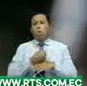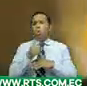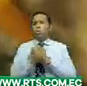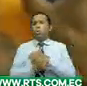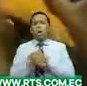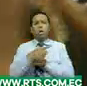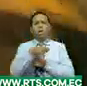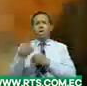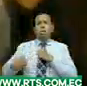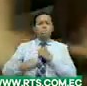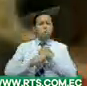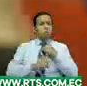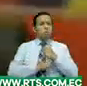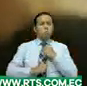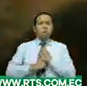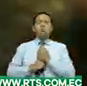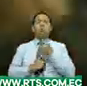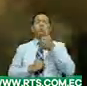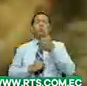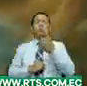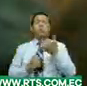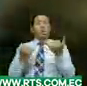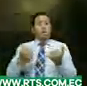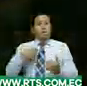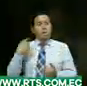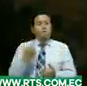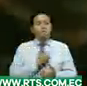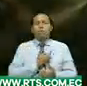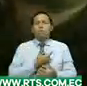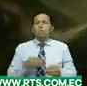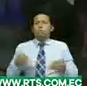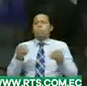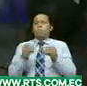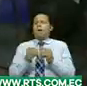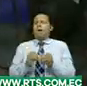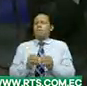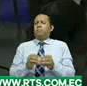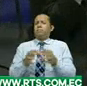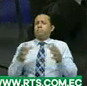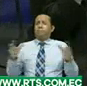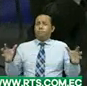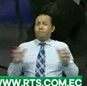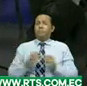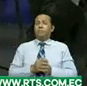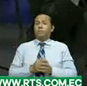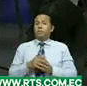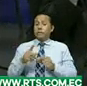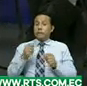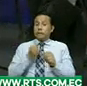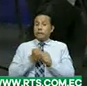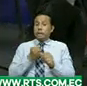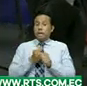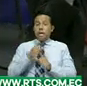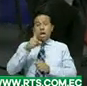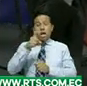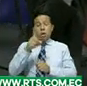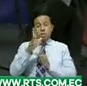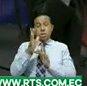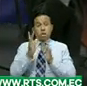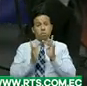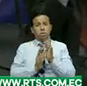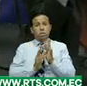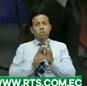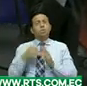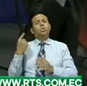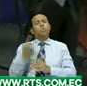Y ahora tenemos un reto todavía más grande, ese 11 de abril. Tenemos que convencer a quienes no